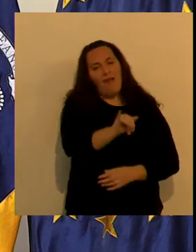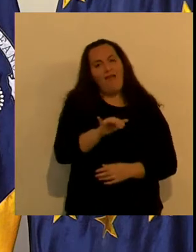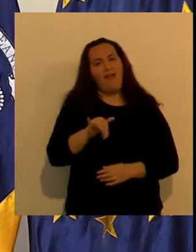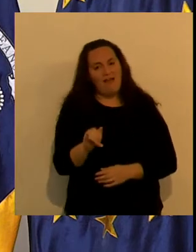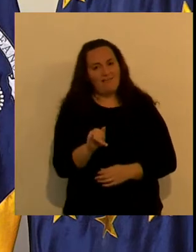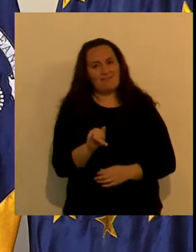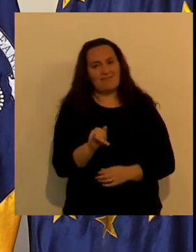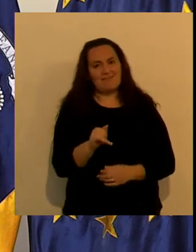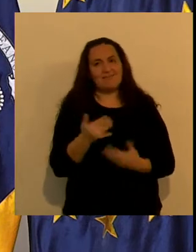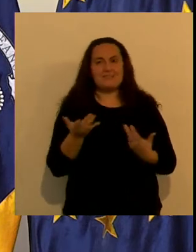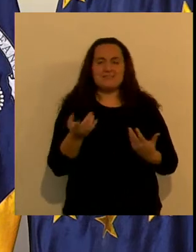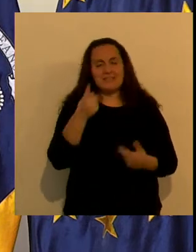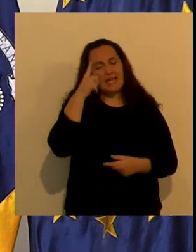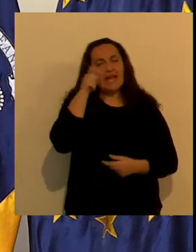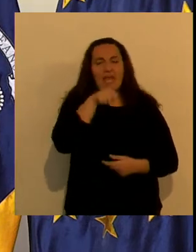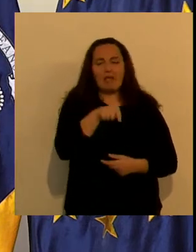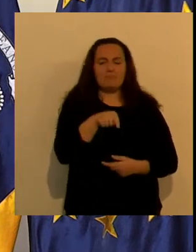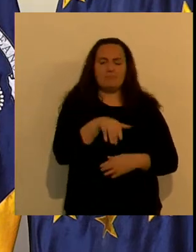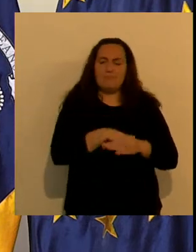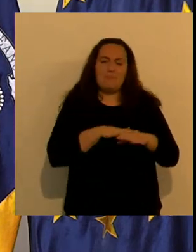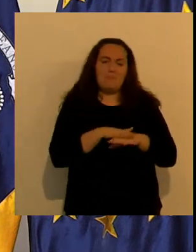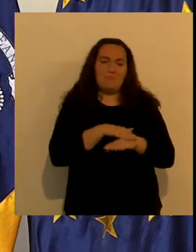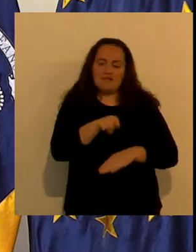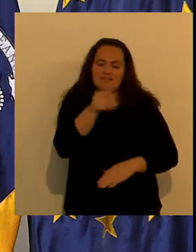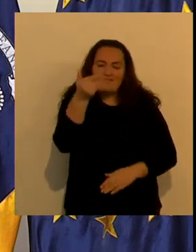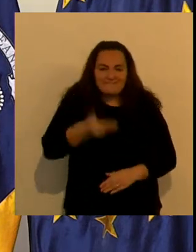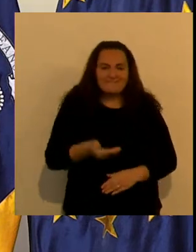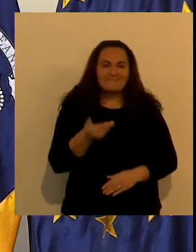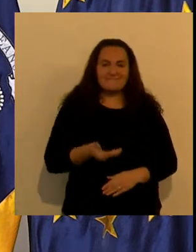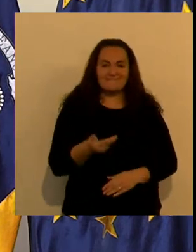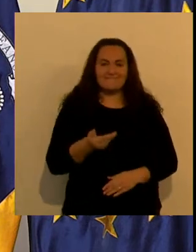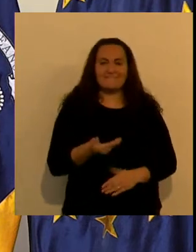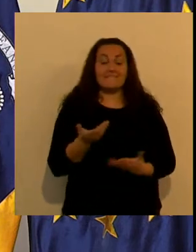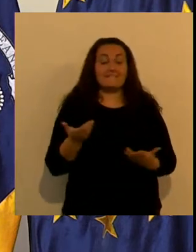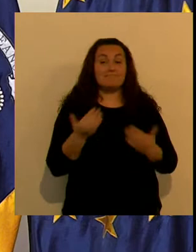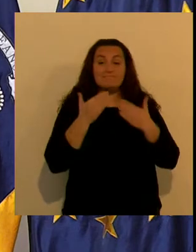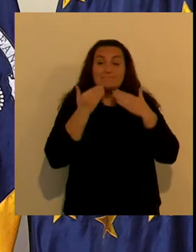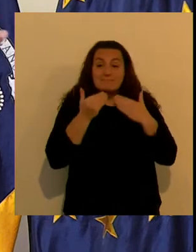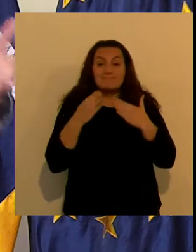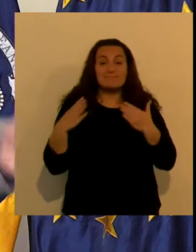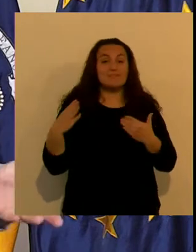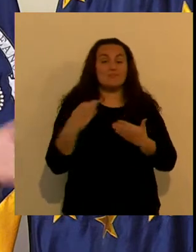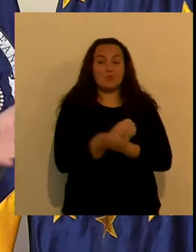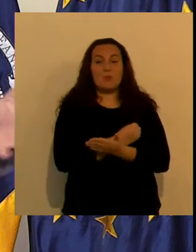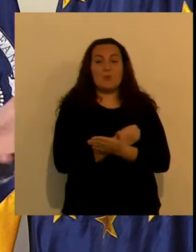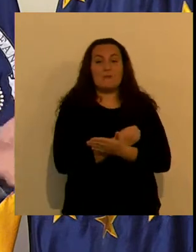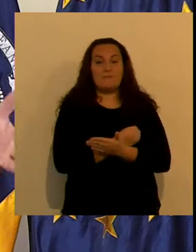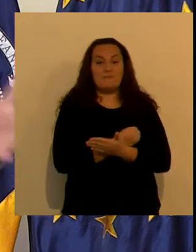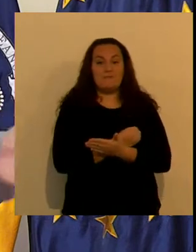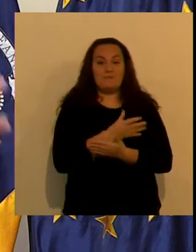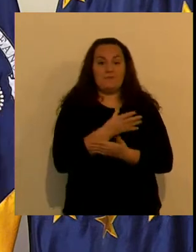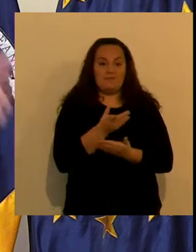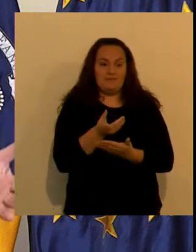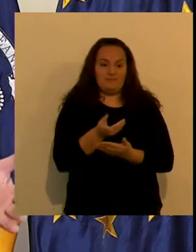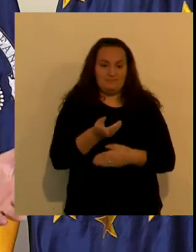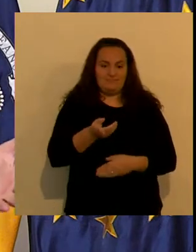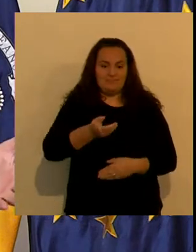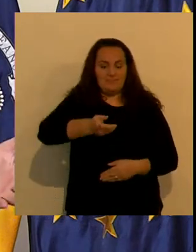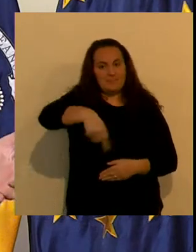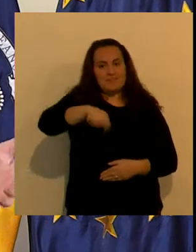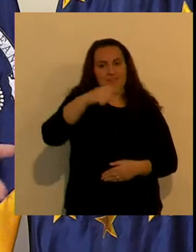él. Yo creo que eso es fundamental, muy, muy importante. Y gracias a todos que sabían que eso es, hay que hacer